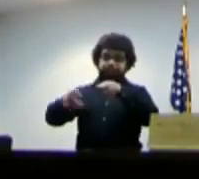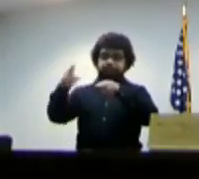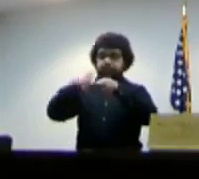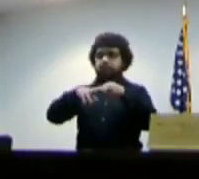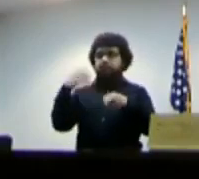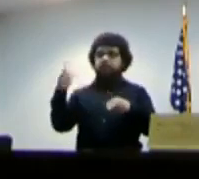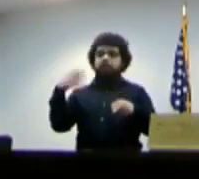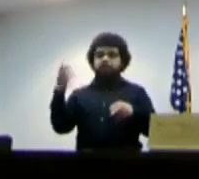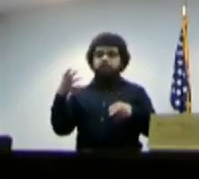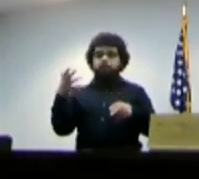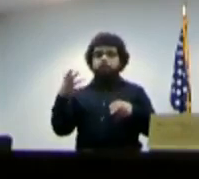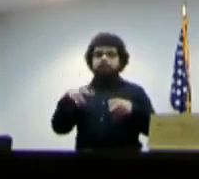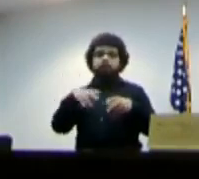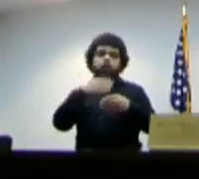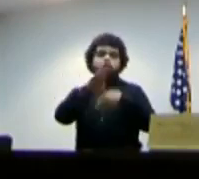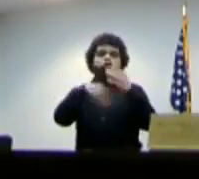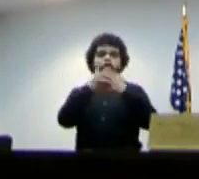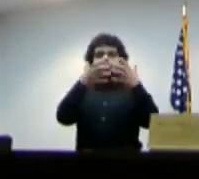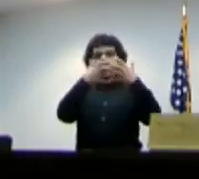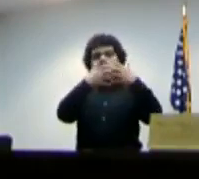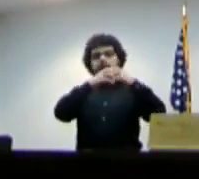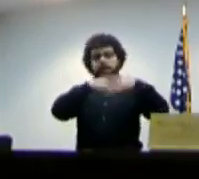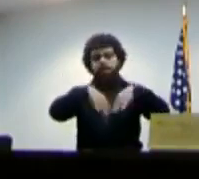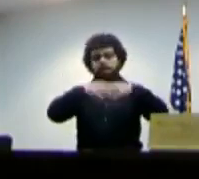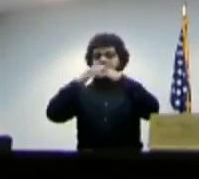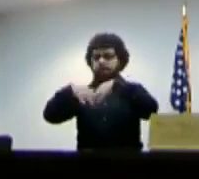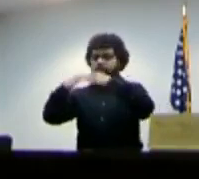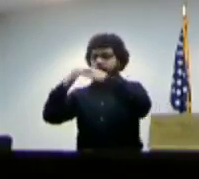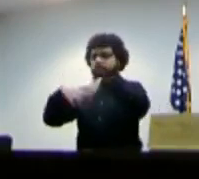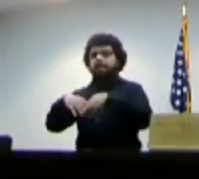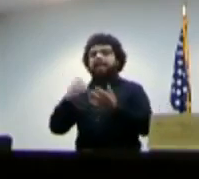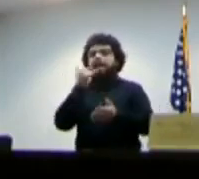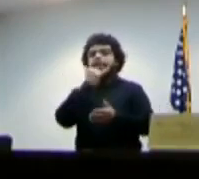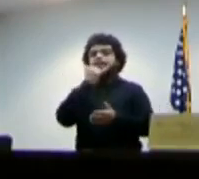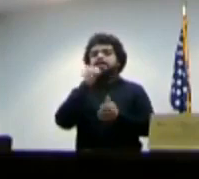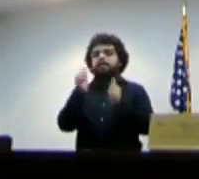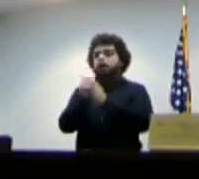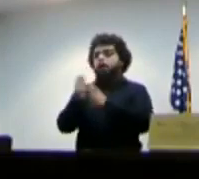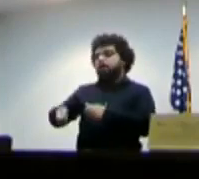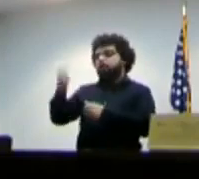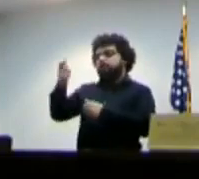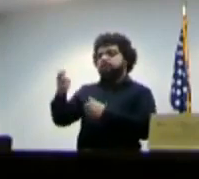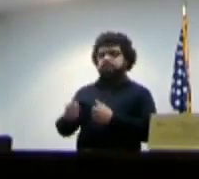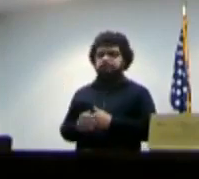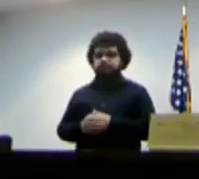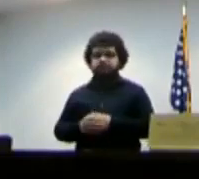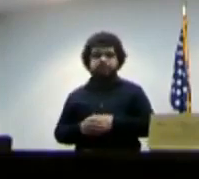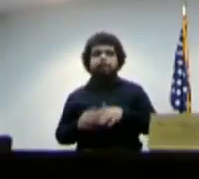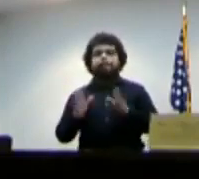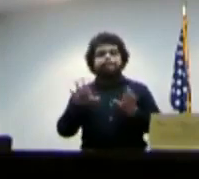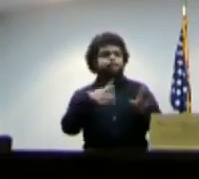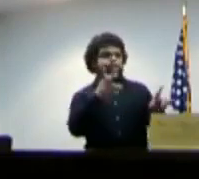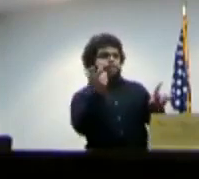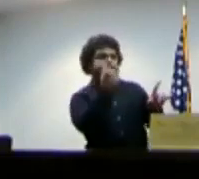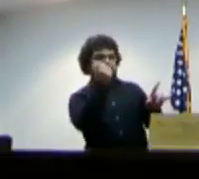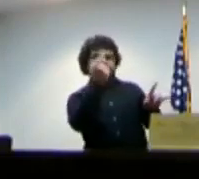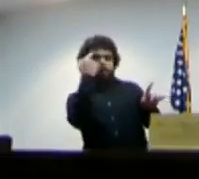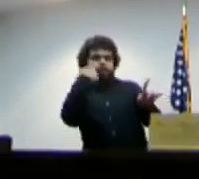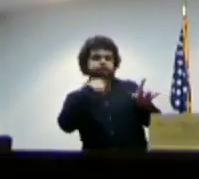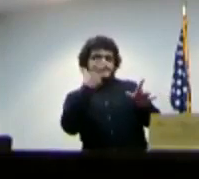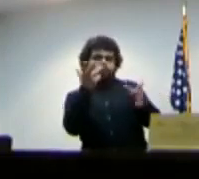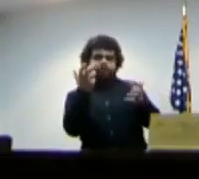vamos a llamarle las averías. Sí. ¿Qué pasó con el switch? Sí, pero vamos a esperar que él nos explique, porque quiero que él complete.